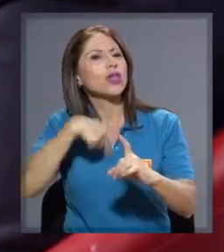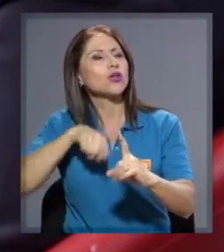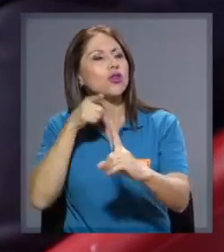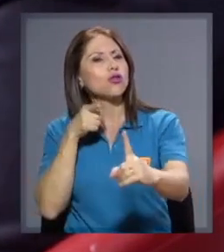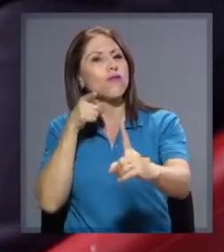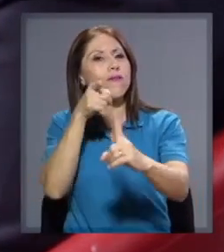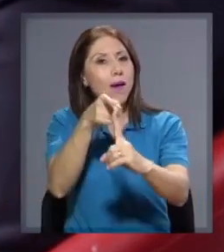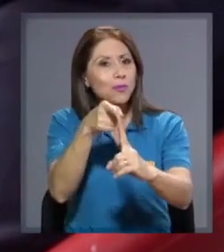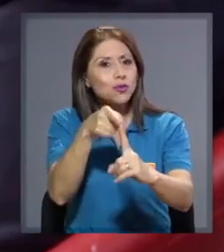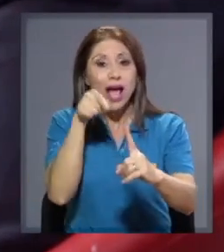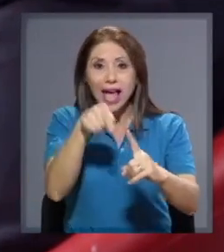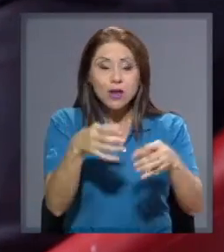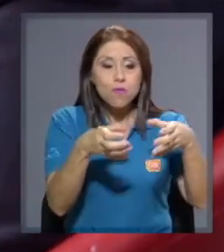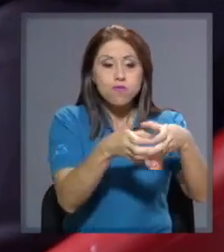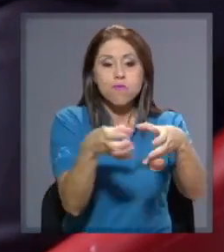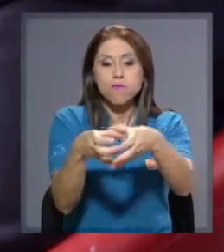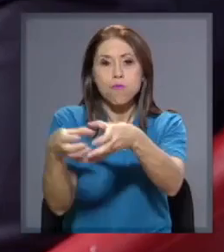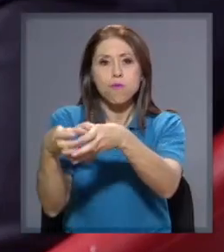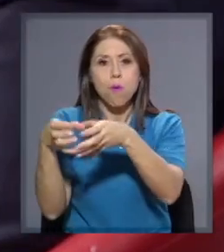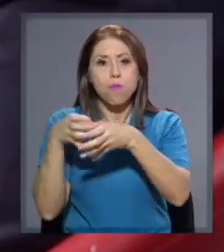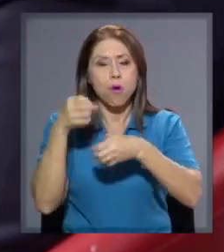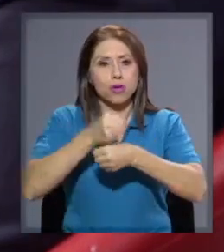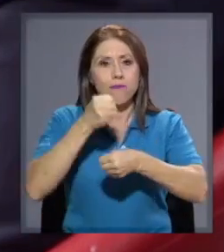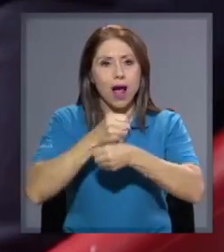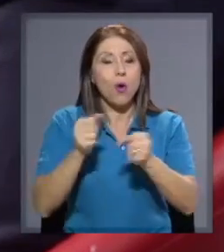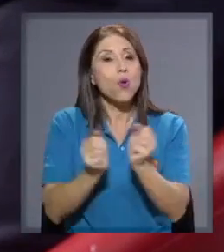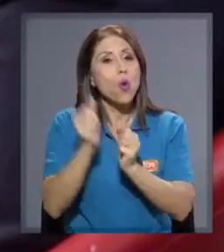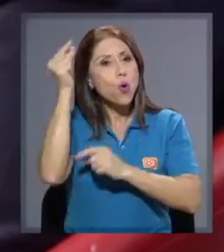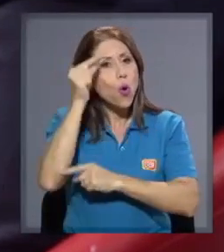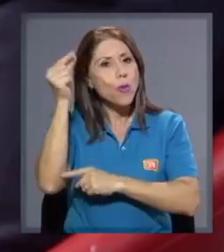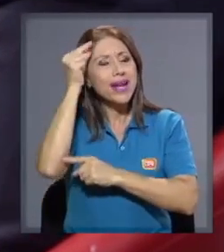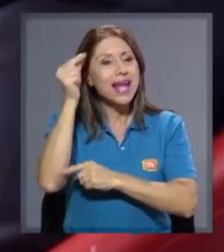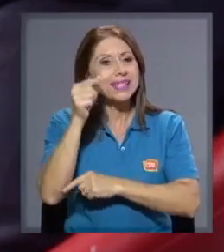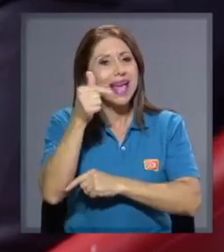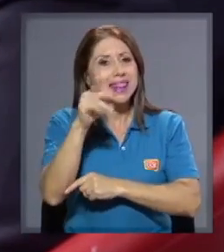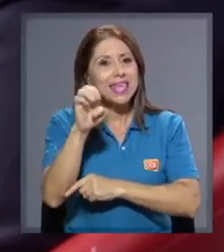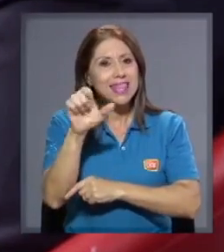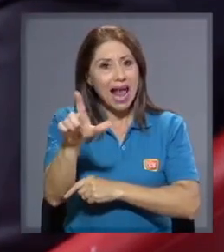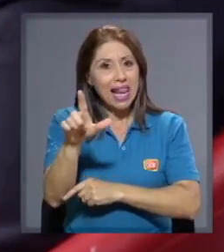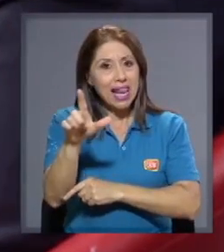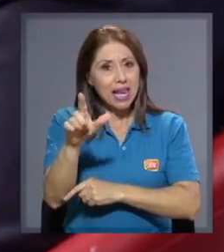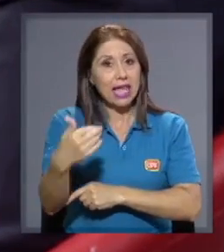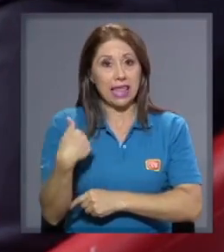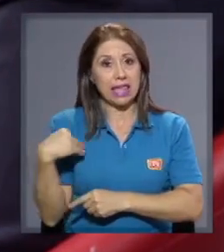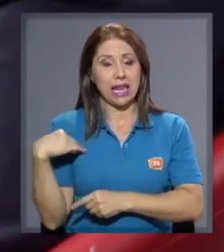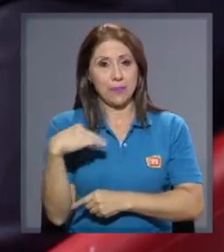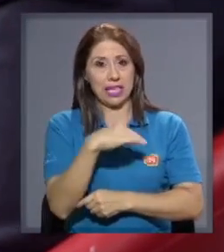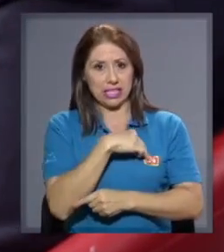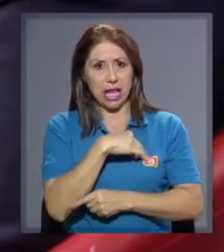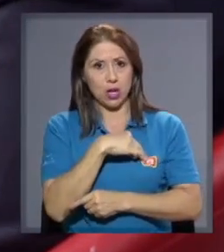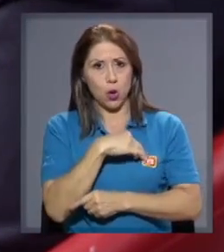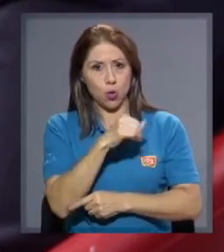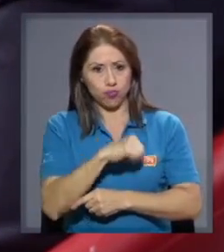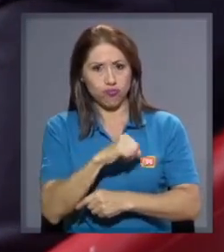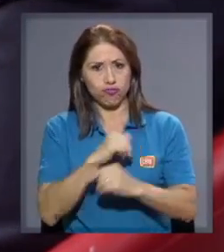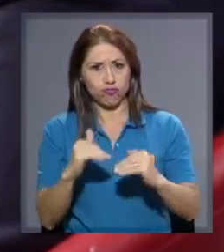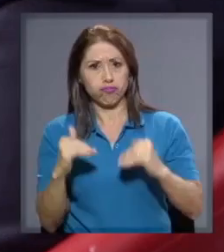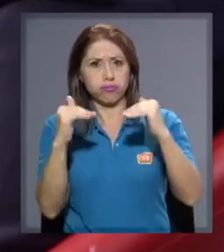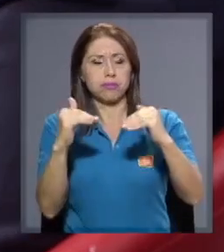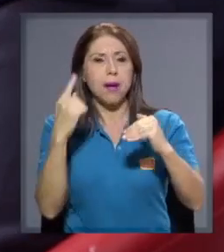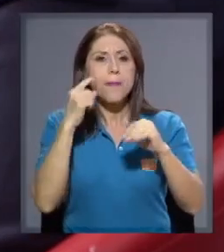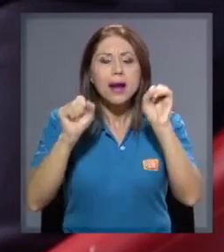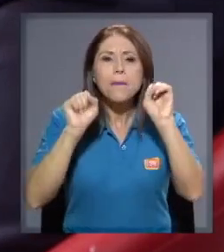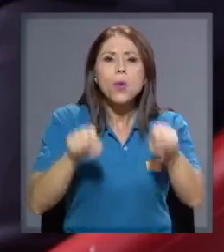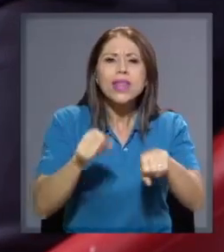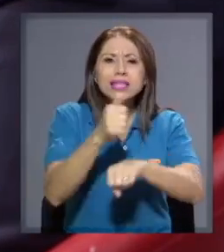de ello una serie de grupos de trabajo bajo la gobernanza digital que por rectoría tiene el ministerio para pues poder delinear todos aquellos aspectos